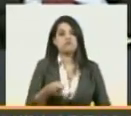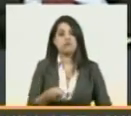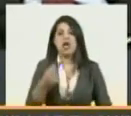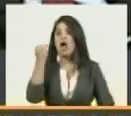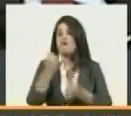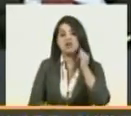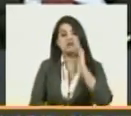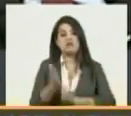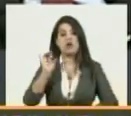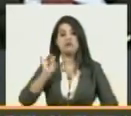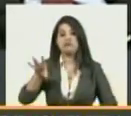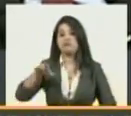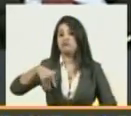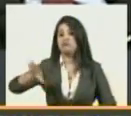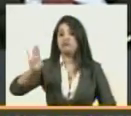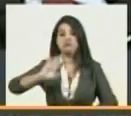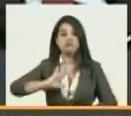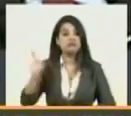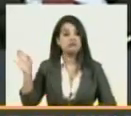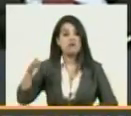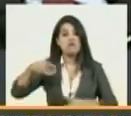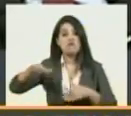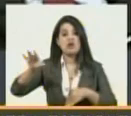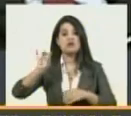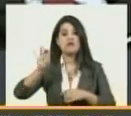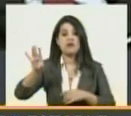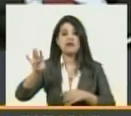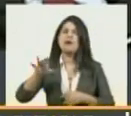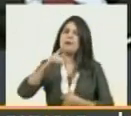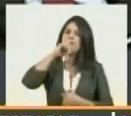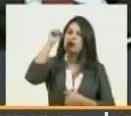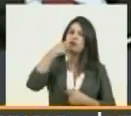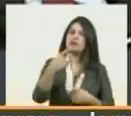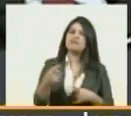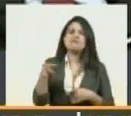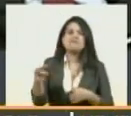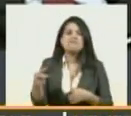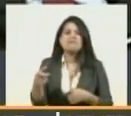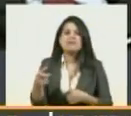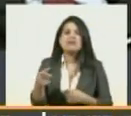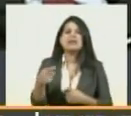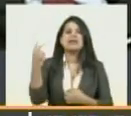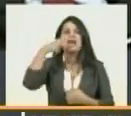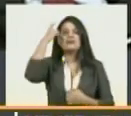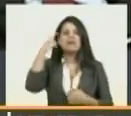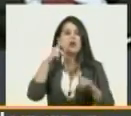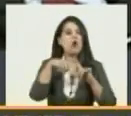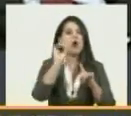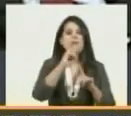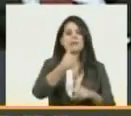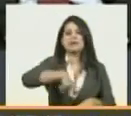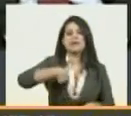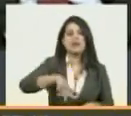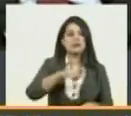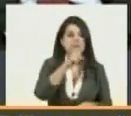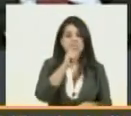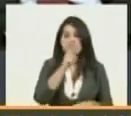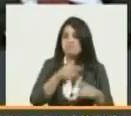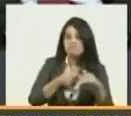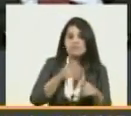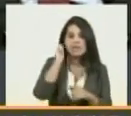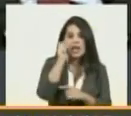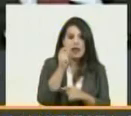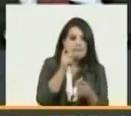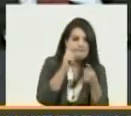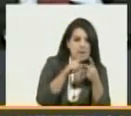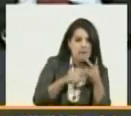se fue. Es lo que el presidente Maduro ha llamado los presidentes y los cancilleres sicarios. Llegan a una tarea